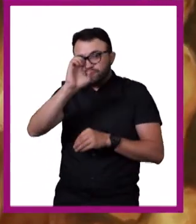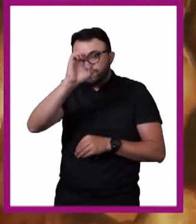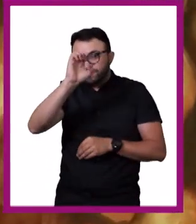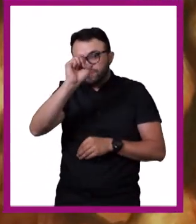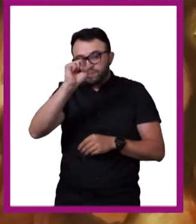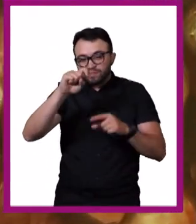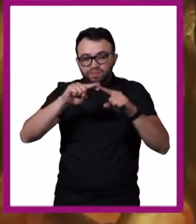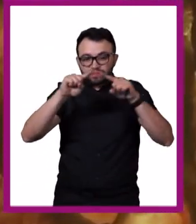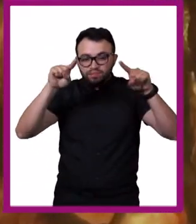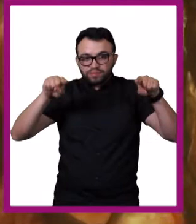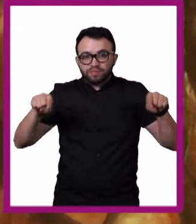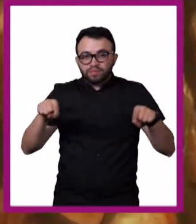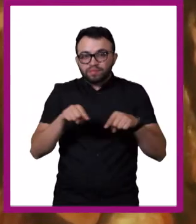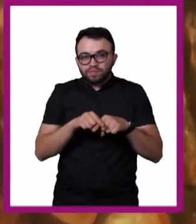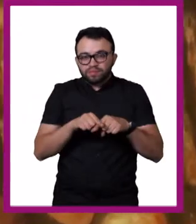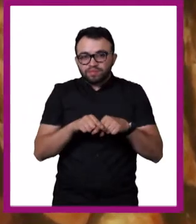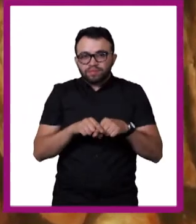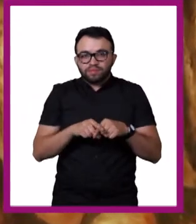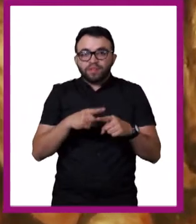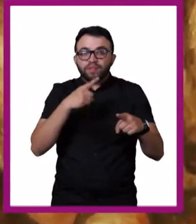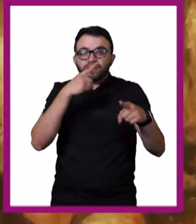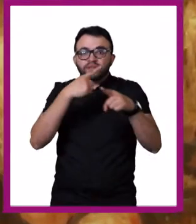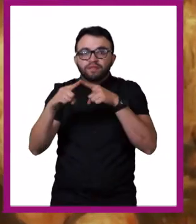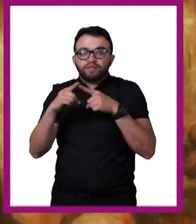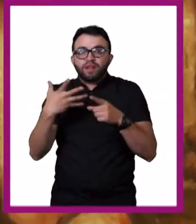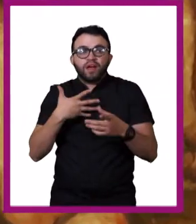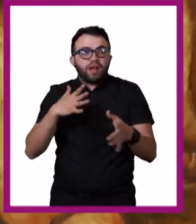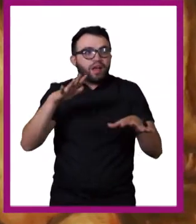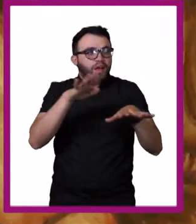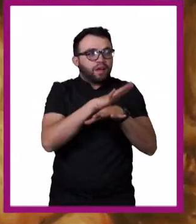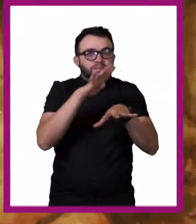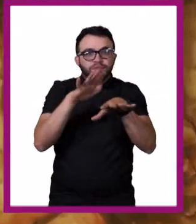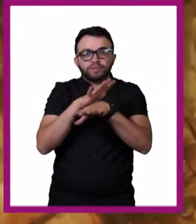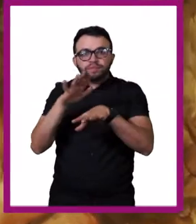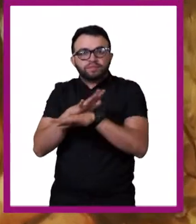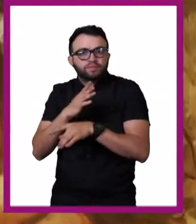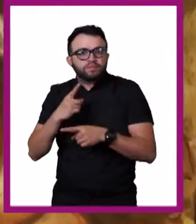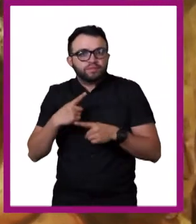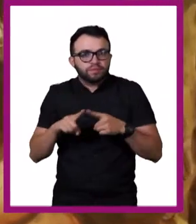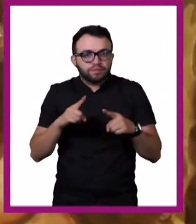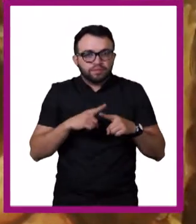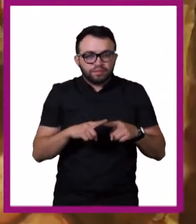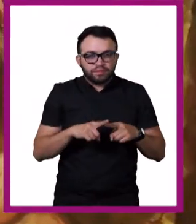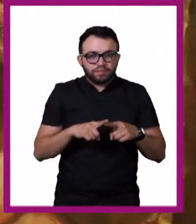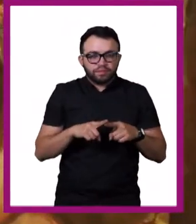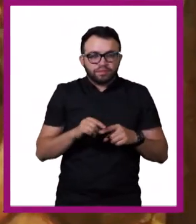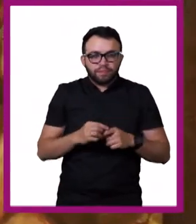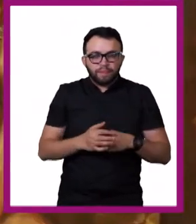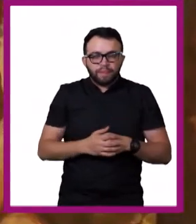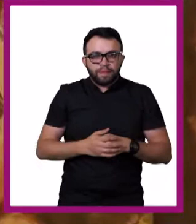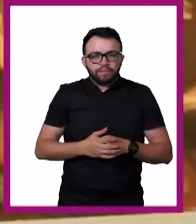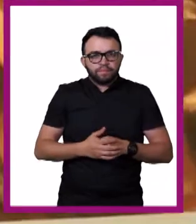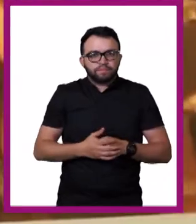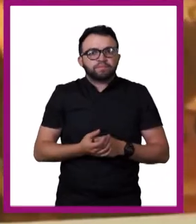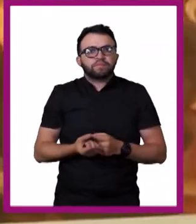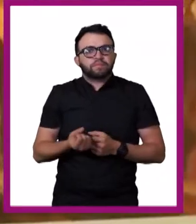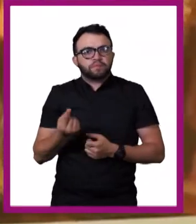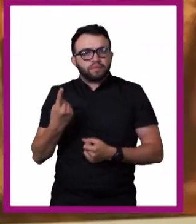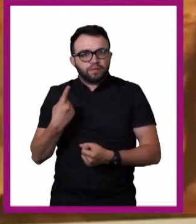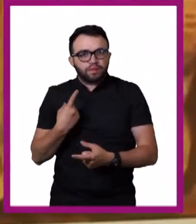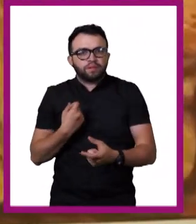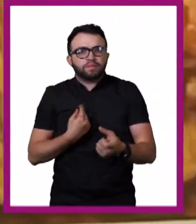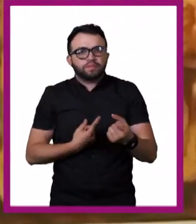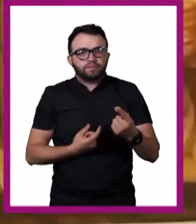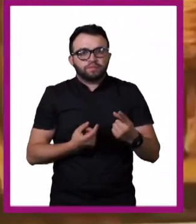de y todas son variaciones, son variaciones alrededor del cuadro. En algún momento me encontré